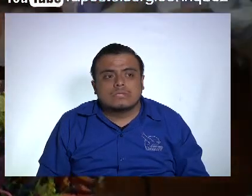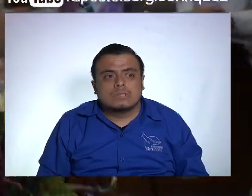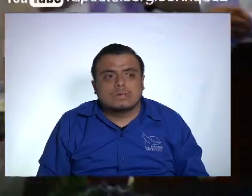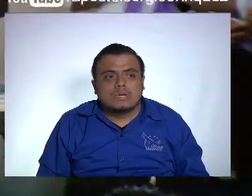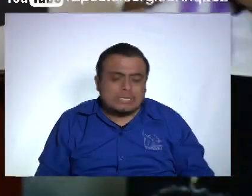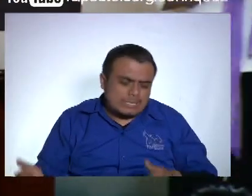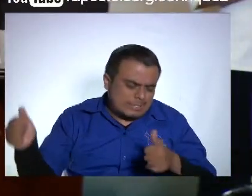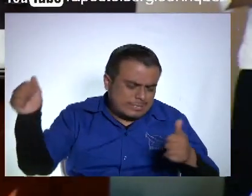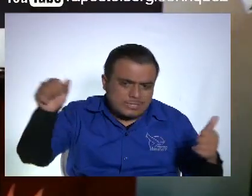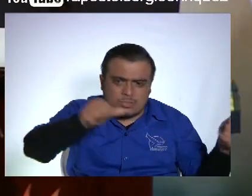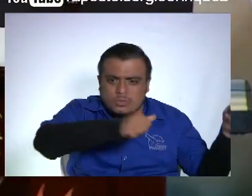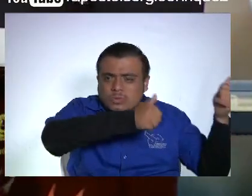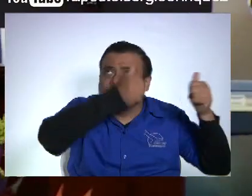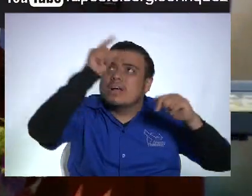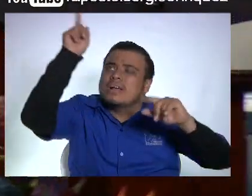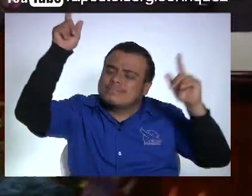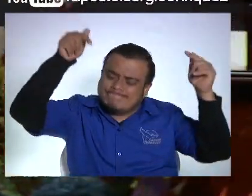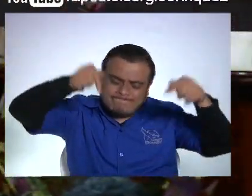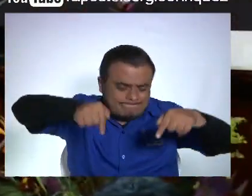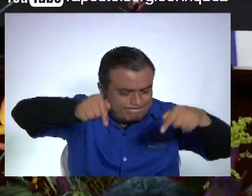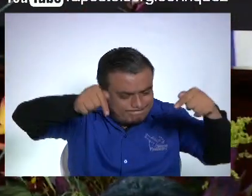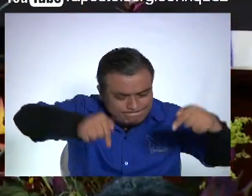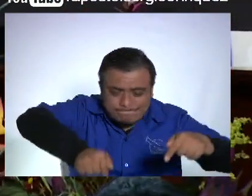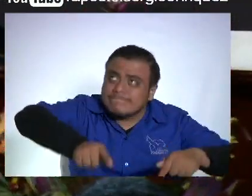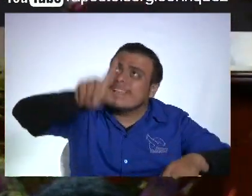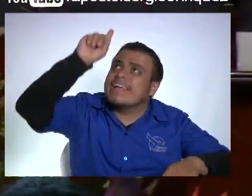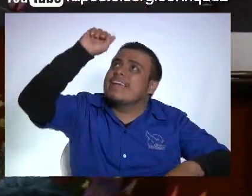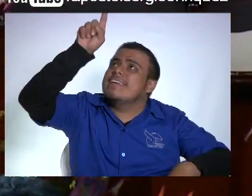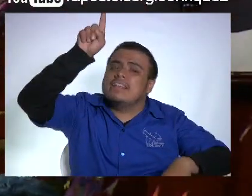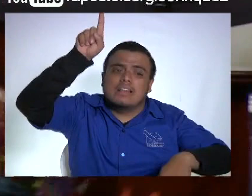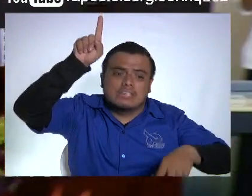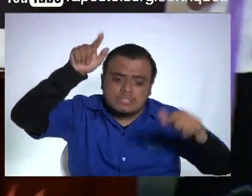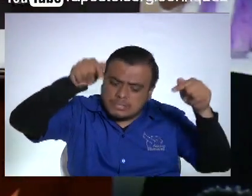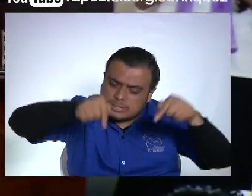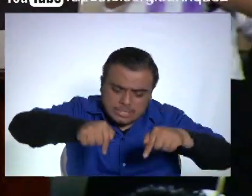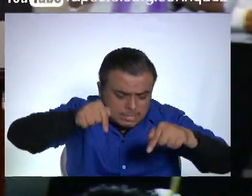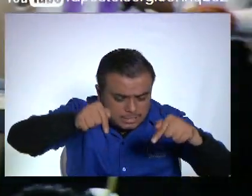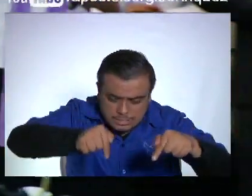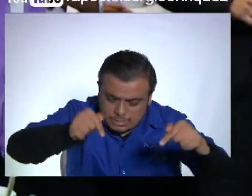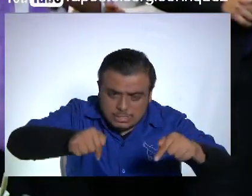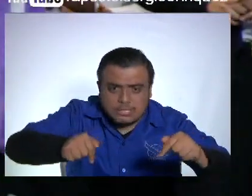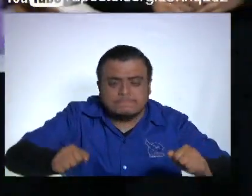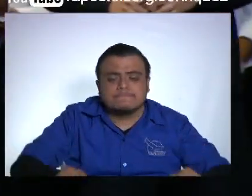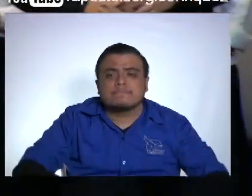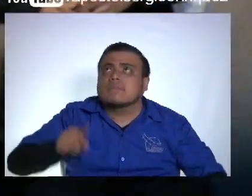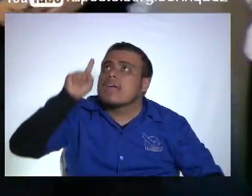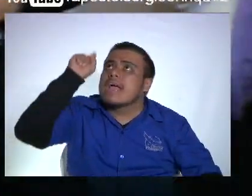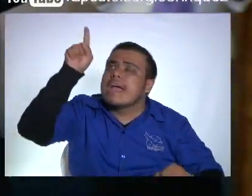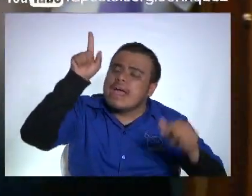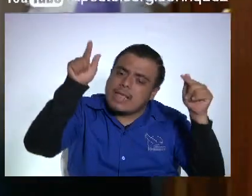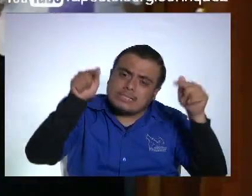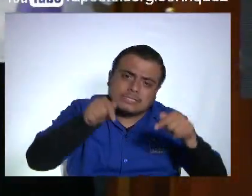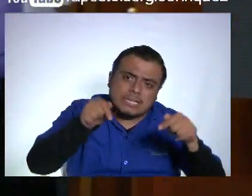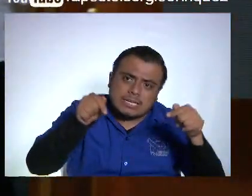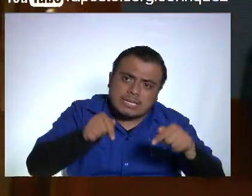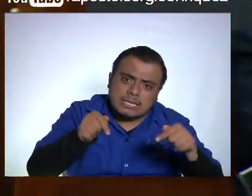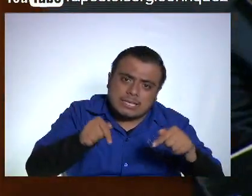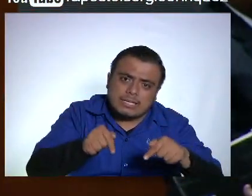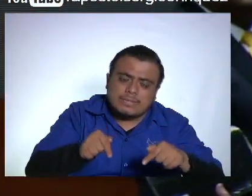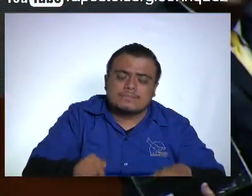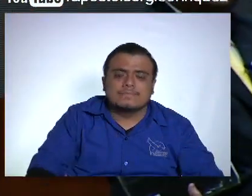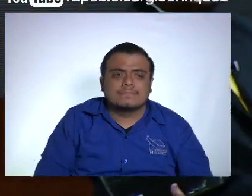Aleluya, Él está aquí, hermano. Él está aquí, Él está aquí, Él está aquí,